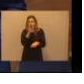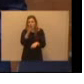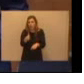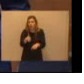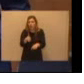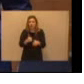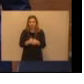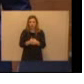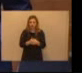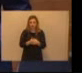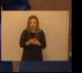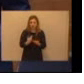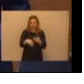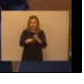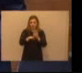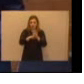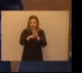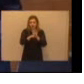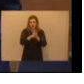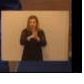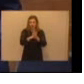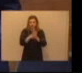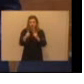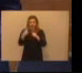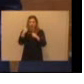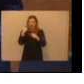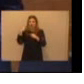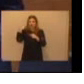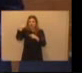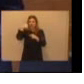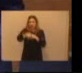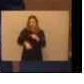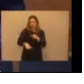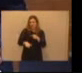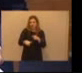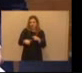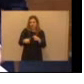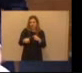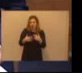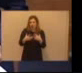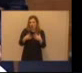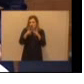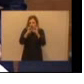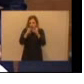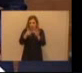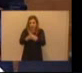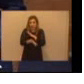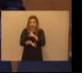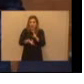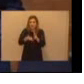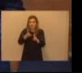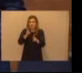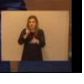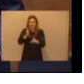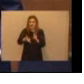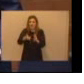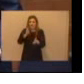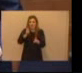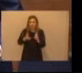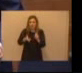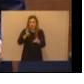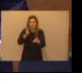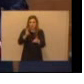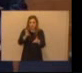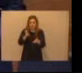esa repugnante tradición, que es el machismo. Mi compromiso, en todo caso, es mantener